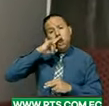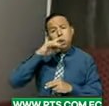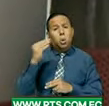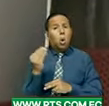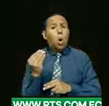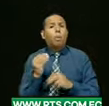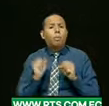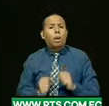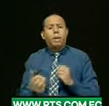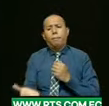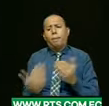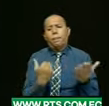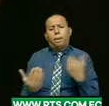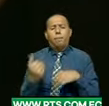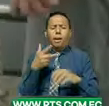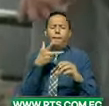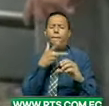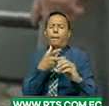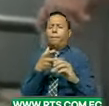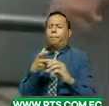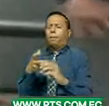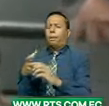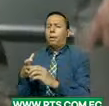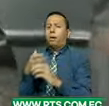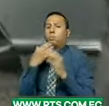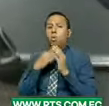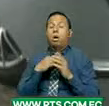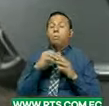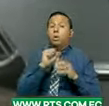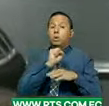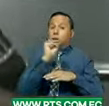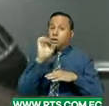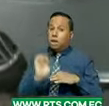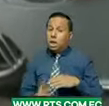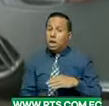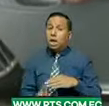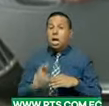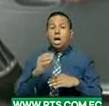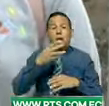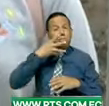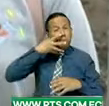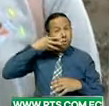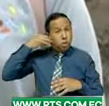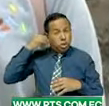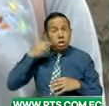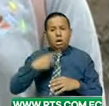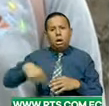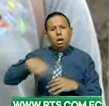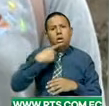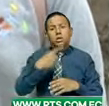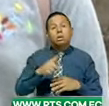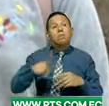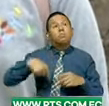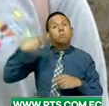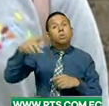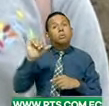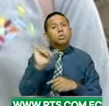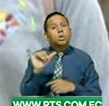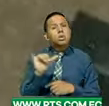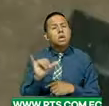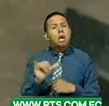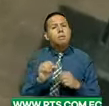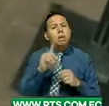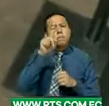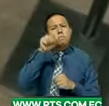a propósito del retorno a clases en el régimen Sierra y Amazonía. El próximo 1 de septiembre, 1,533